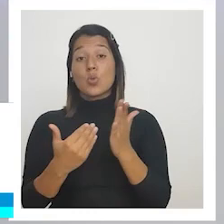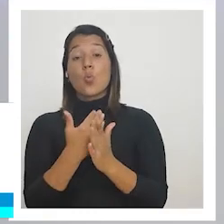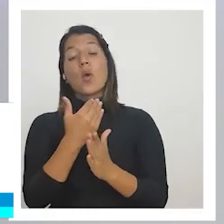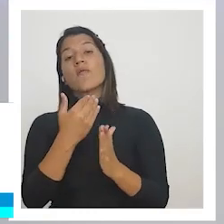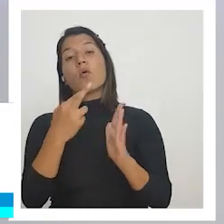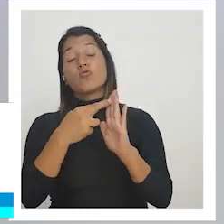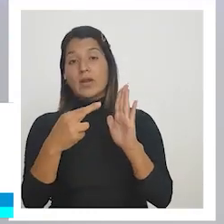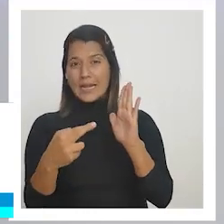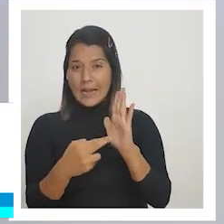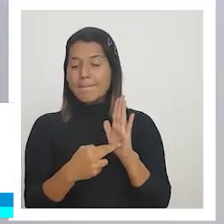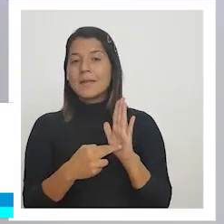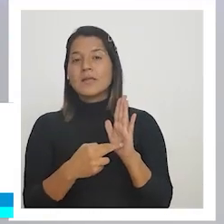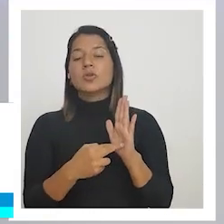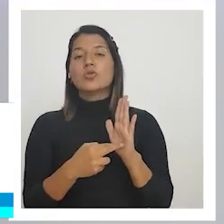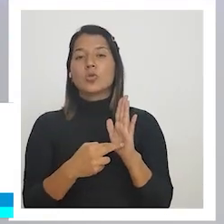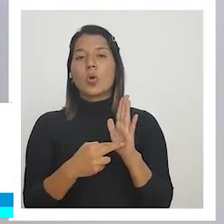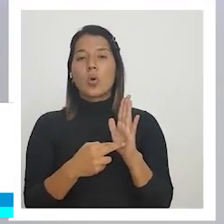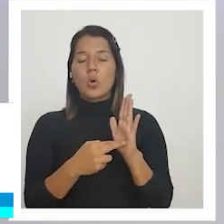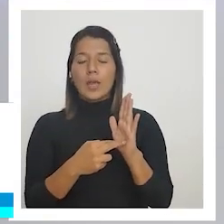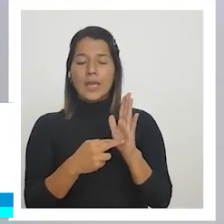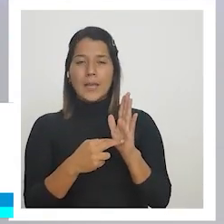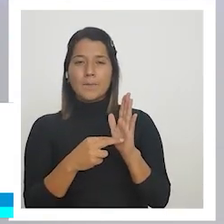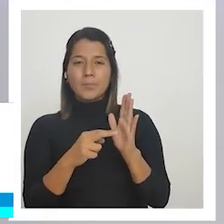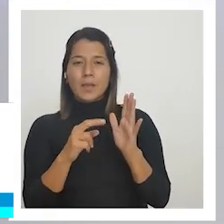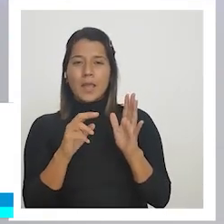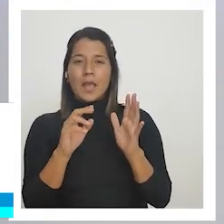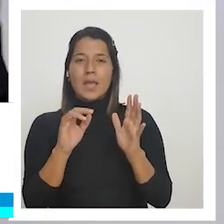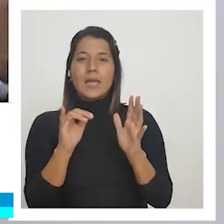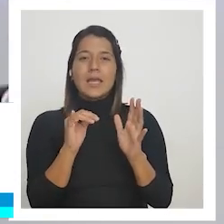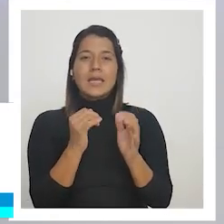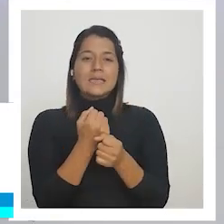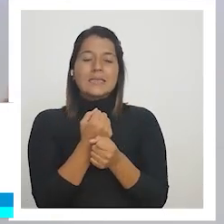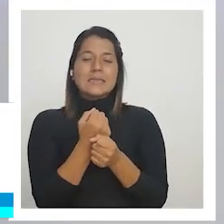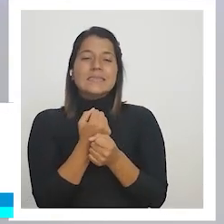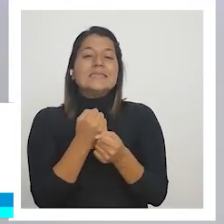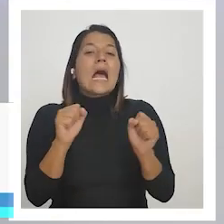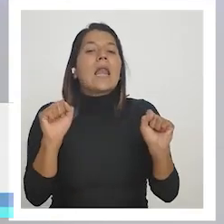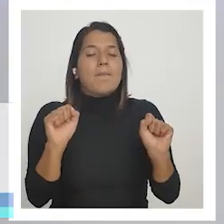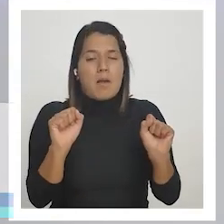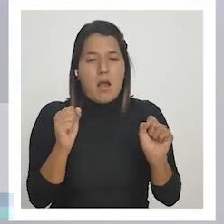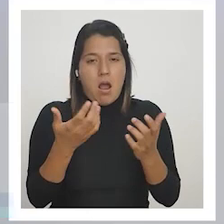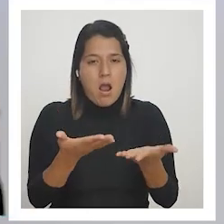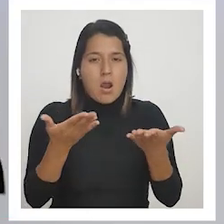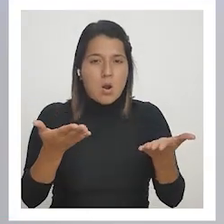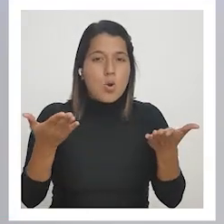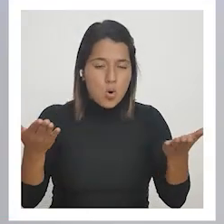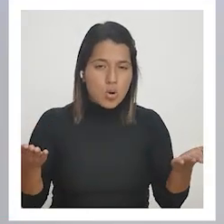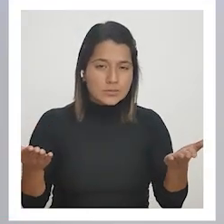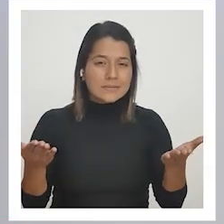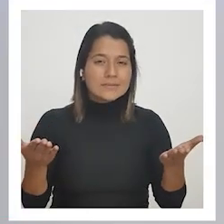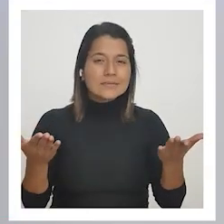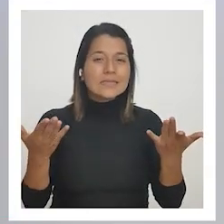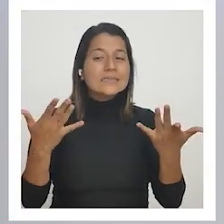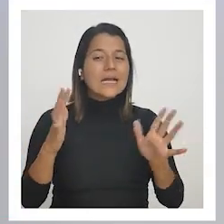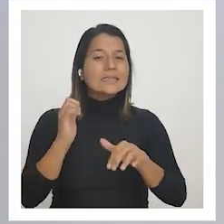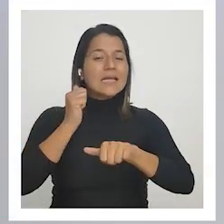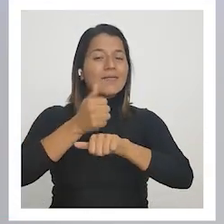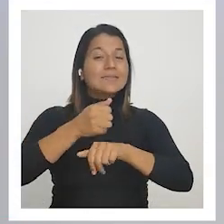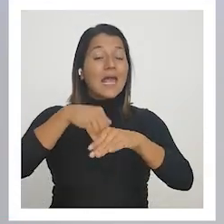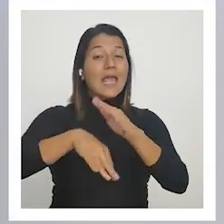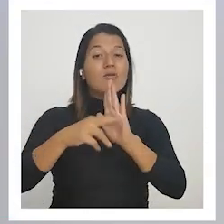una u otra forma cosas que ya se habían incorporado en el reglamento anterior y que, bueno, qué bueno que no se